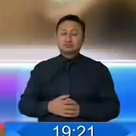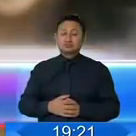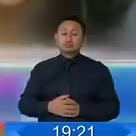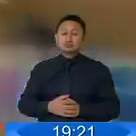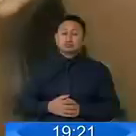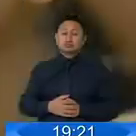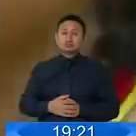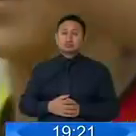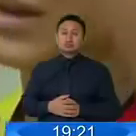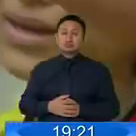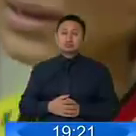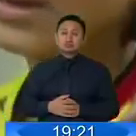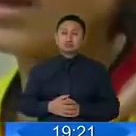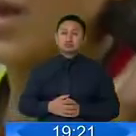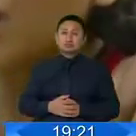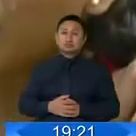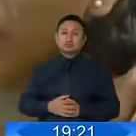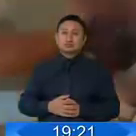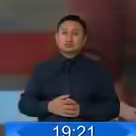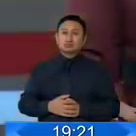Informó Charlie Pisa.